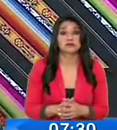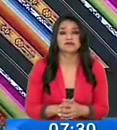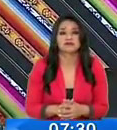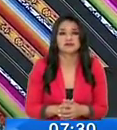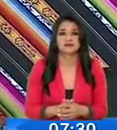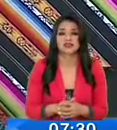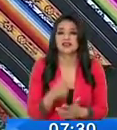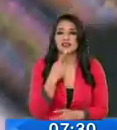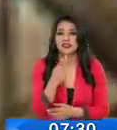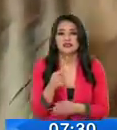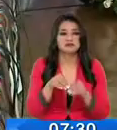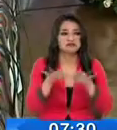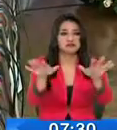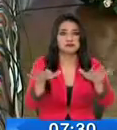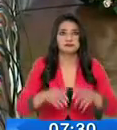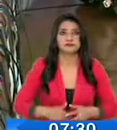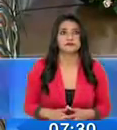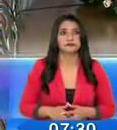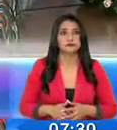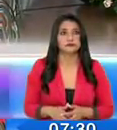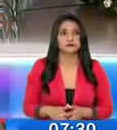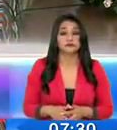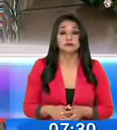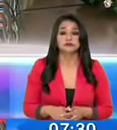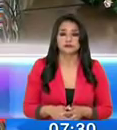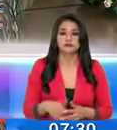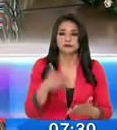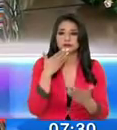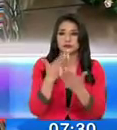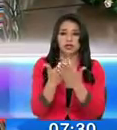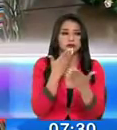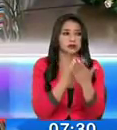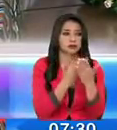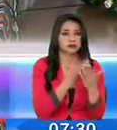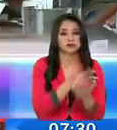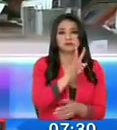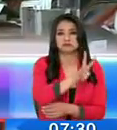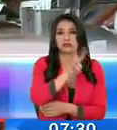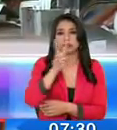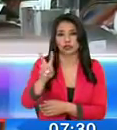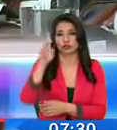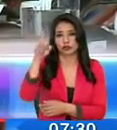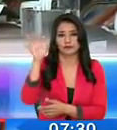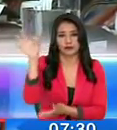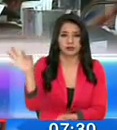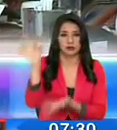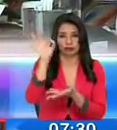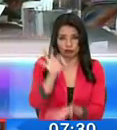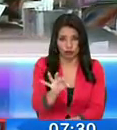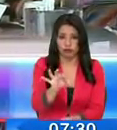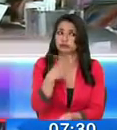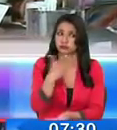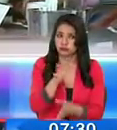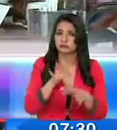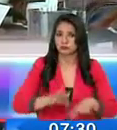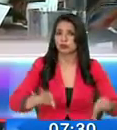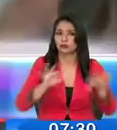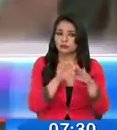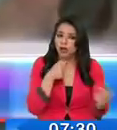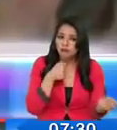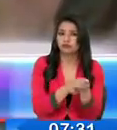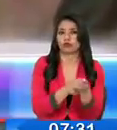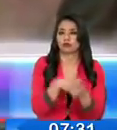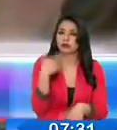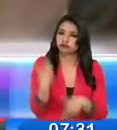es una cosa que se va a extender. Luego de extender el agradecimiento a los 22 gobernadores que se convirtieron en pilar fundamental para salir